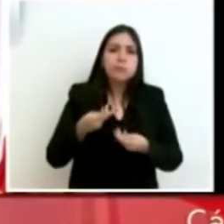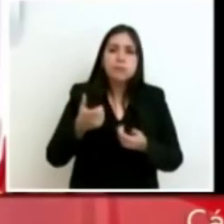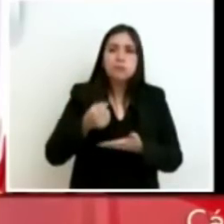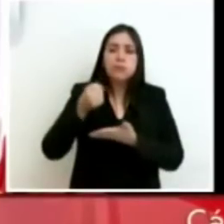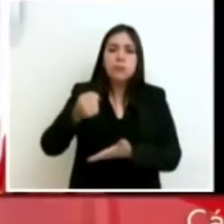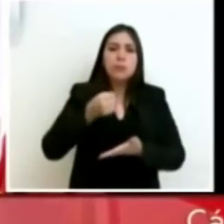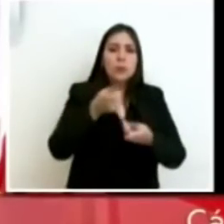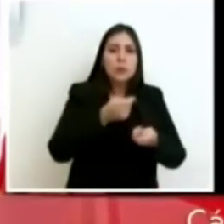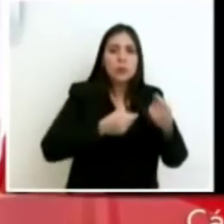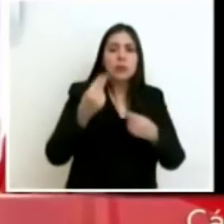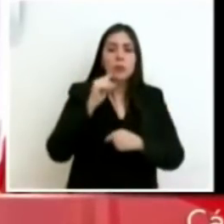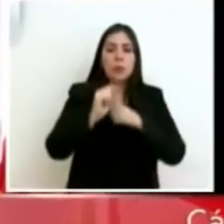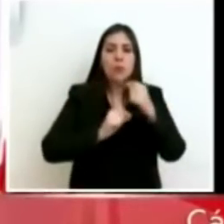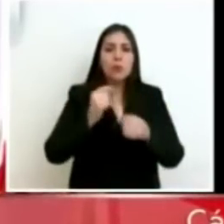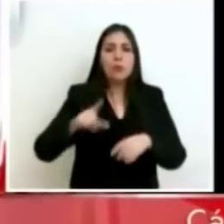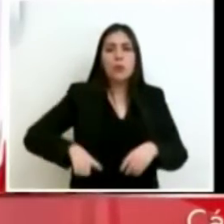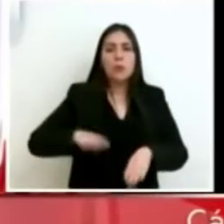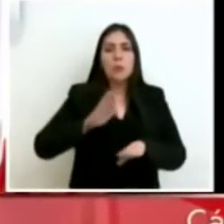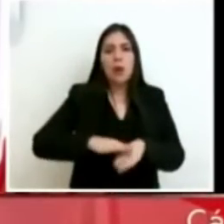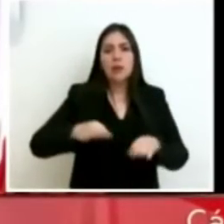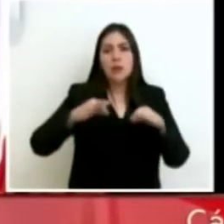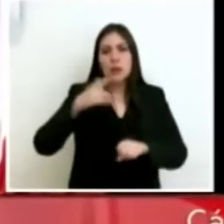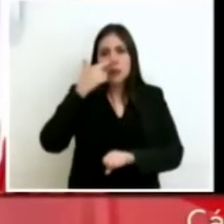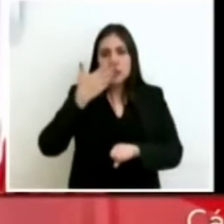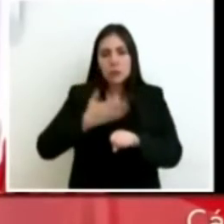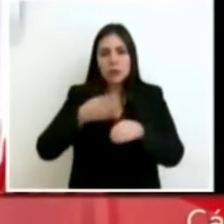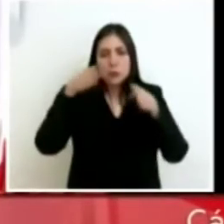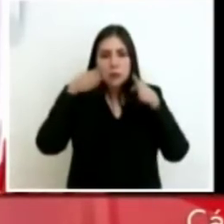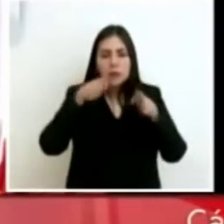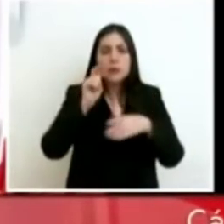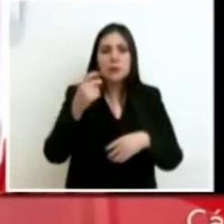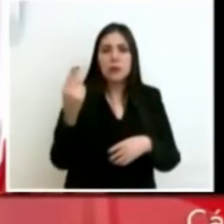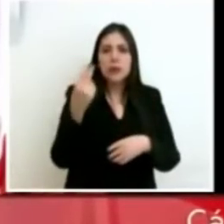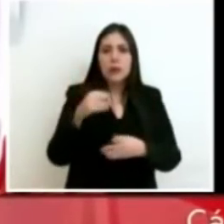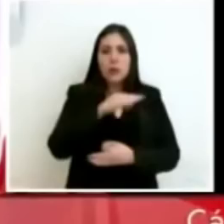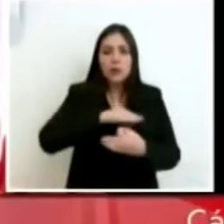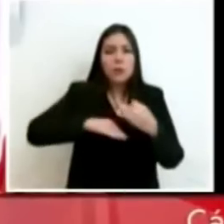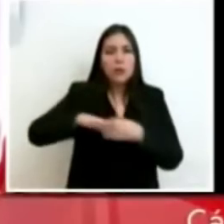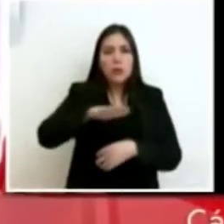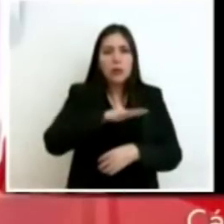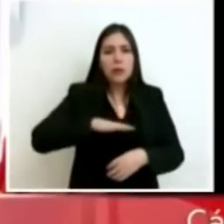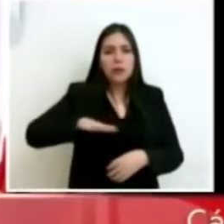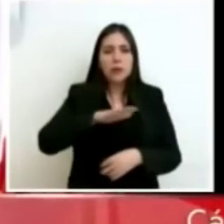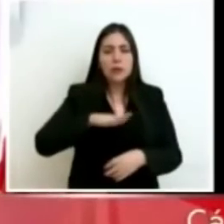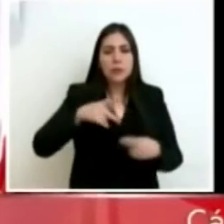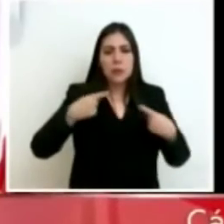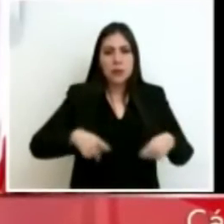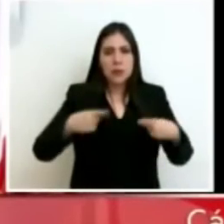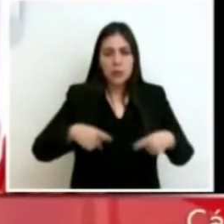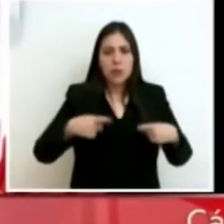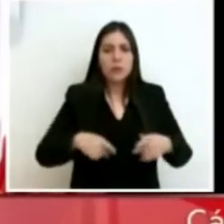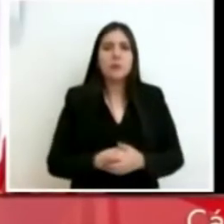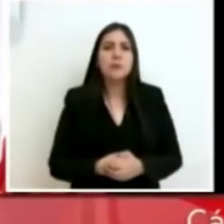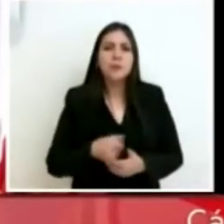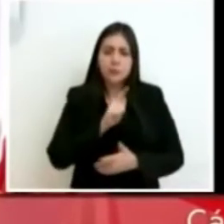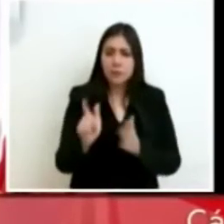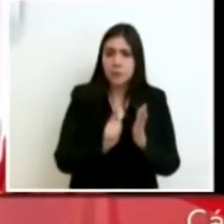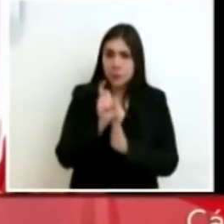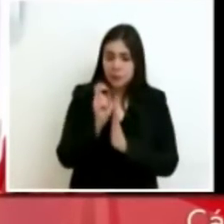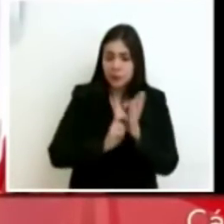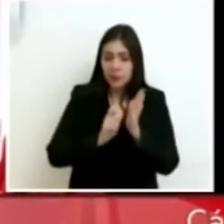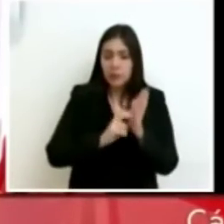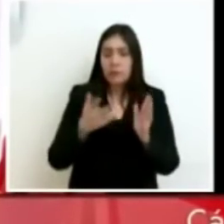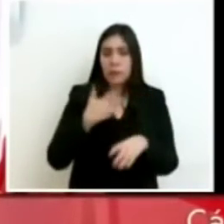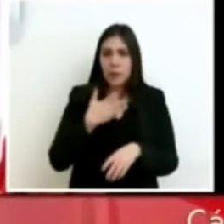un gobierno más responsable y centrado en las necesidades de la ciudadanía. La reforma